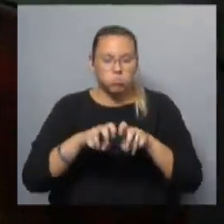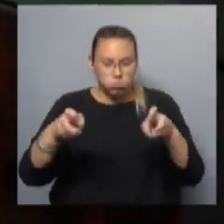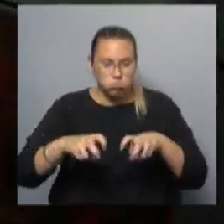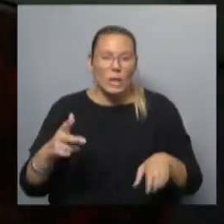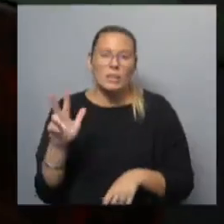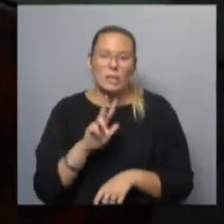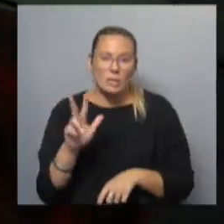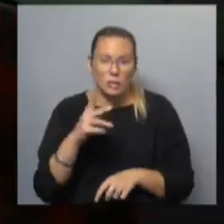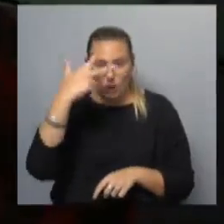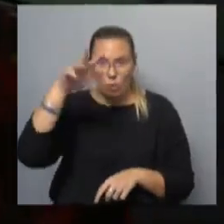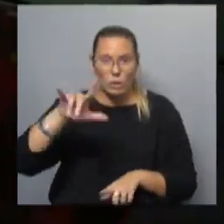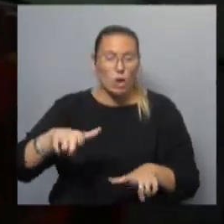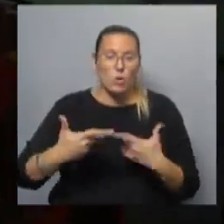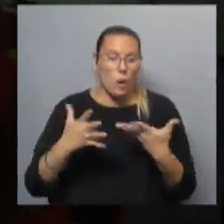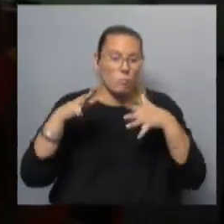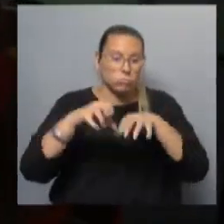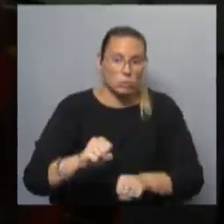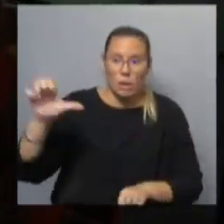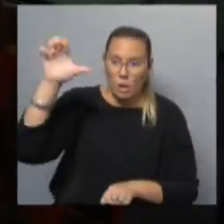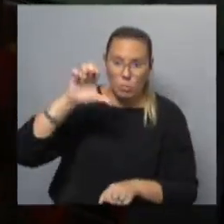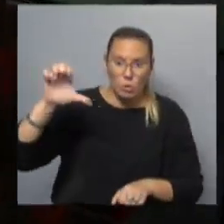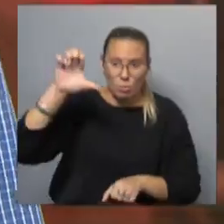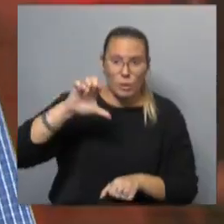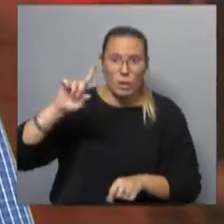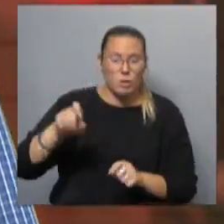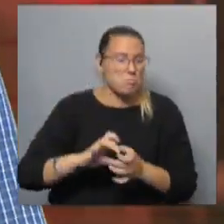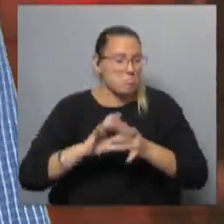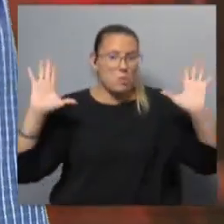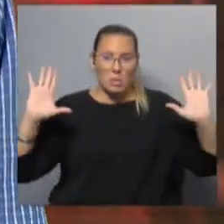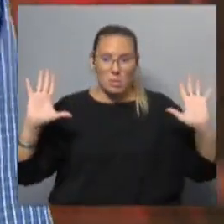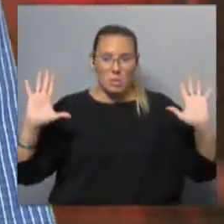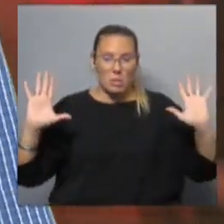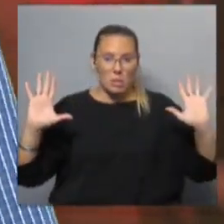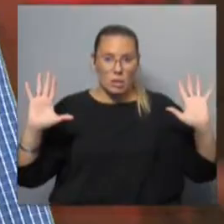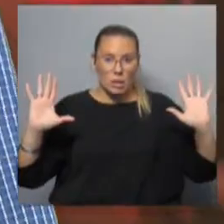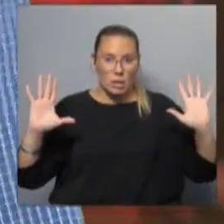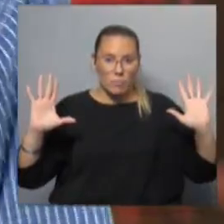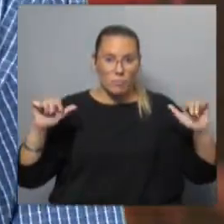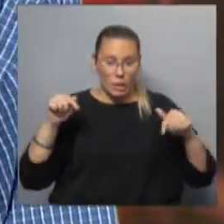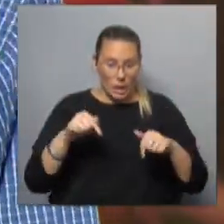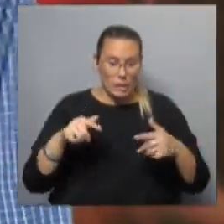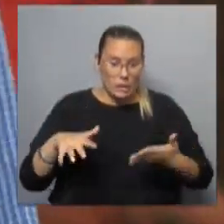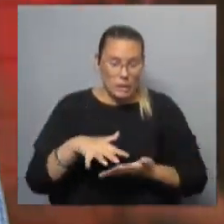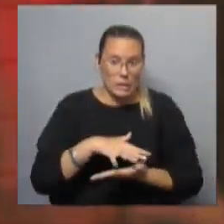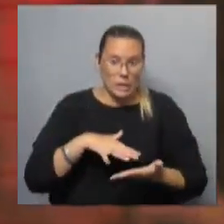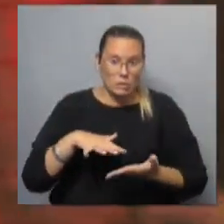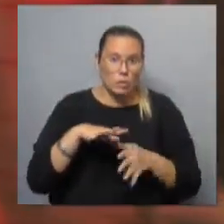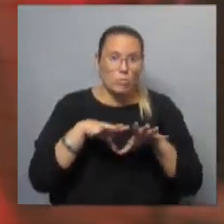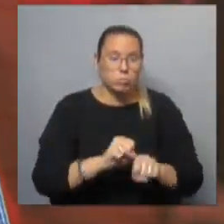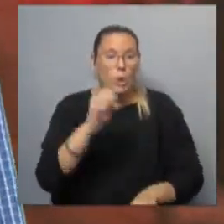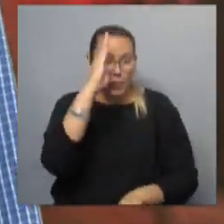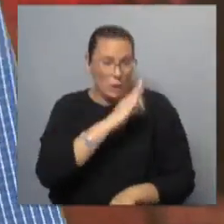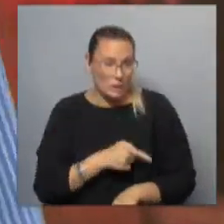orientales ya no existe más dominación europea, ya toda Hispanoamérica es independiente. Y el caso de este territorio está dominado por el